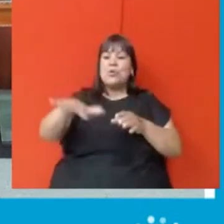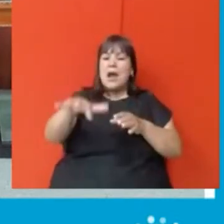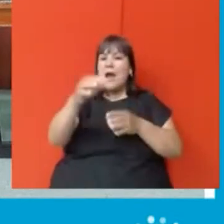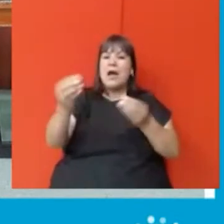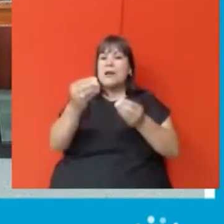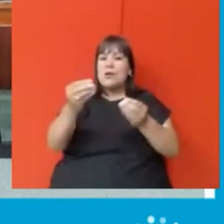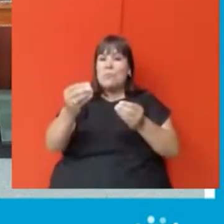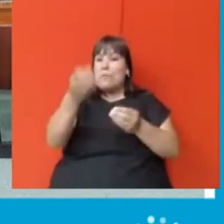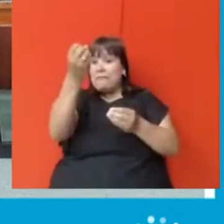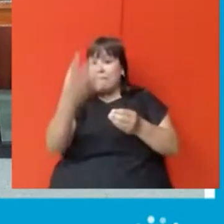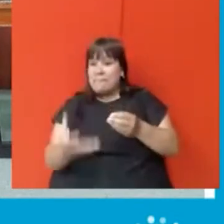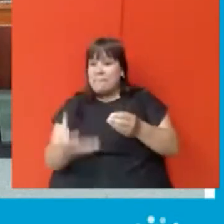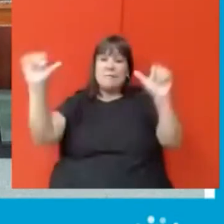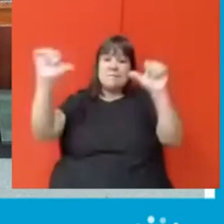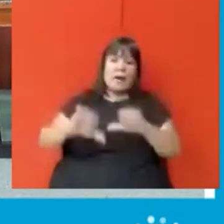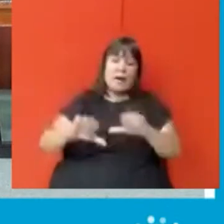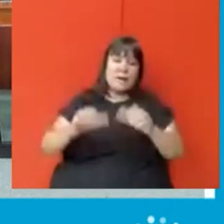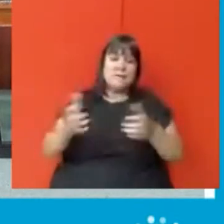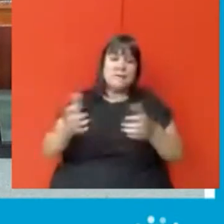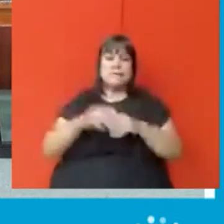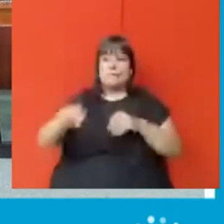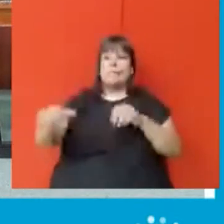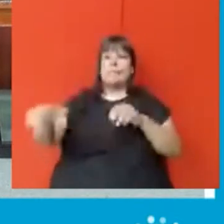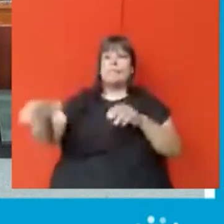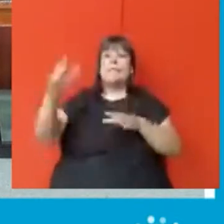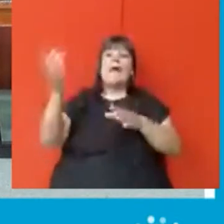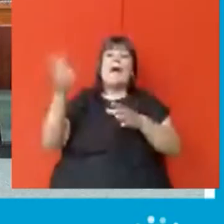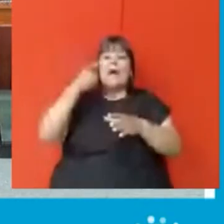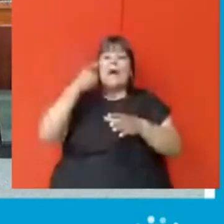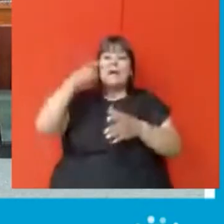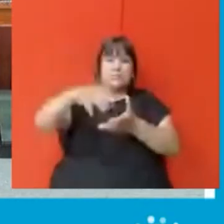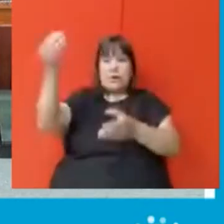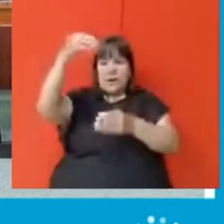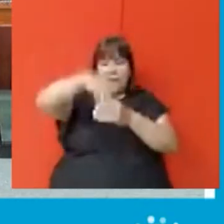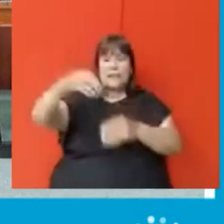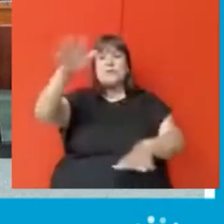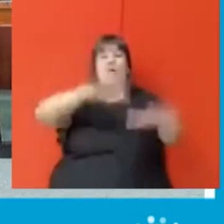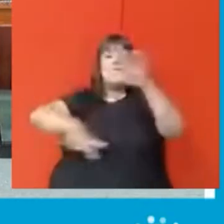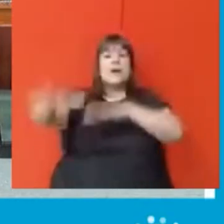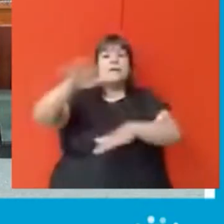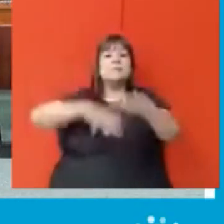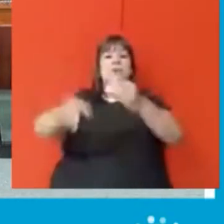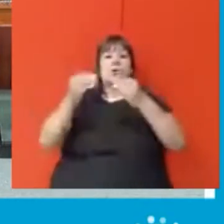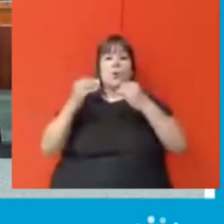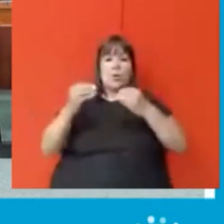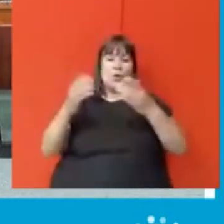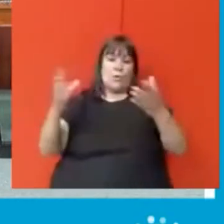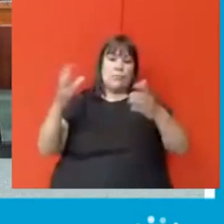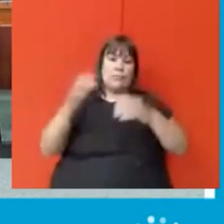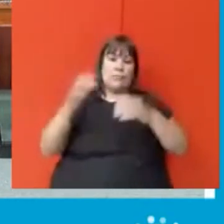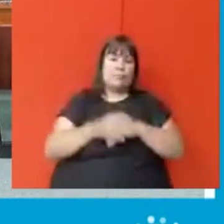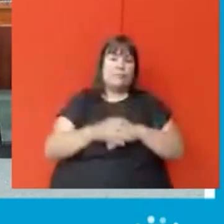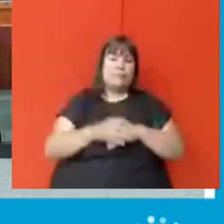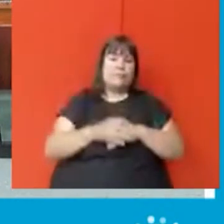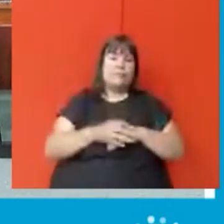deficitario, cómo es la estructura organizacional dentro del mismo, la variedad, la frecuencia y la calidad de los